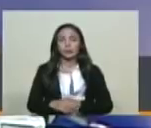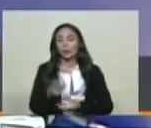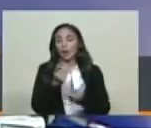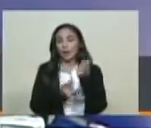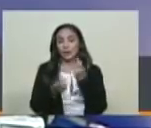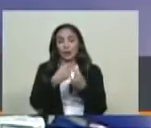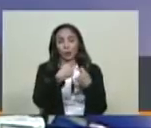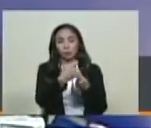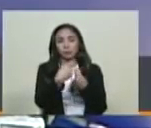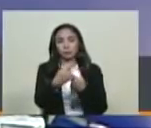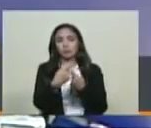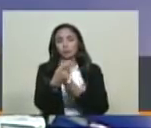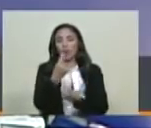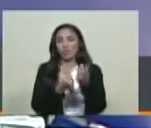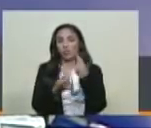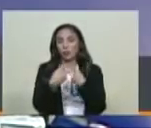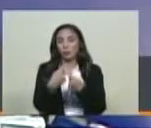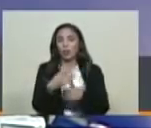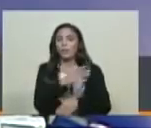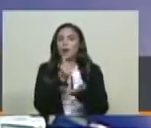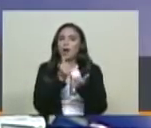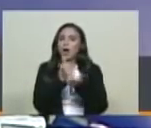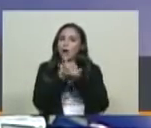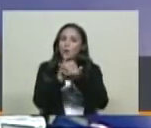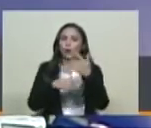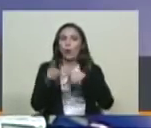sustancial para beneficiar a